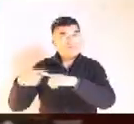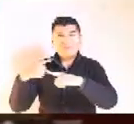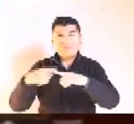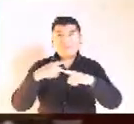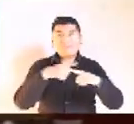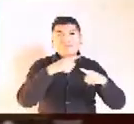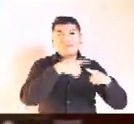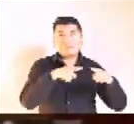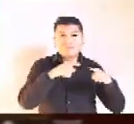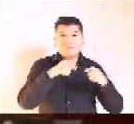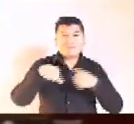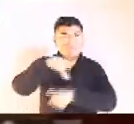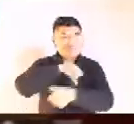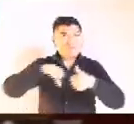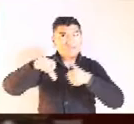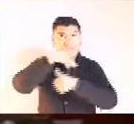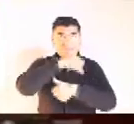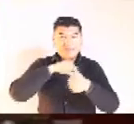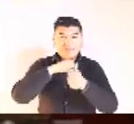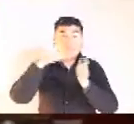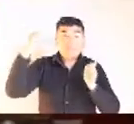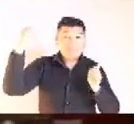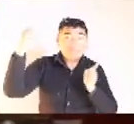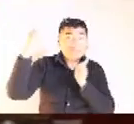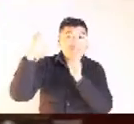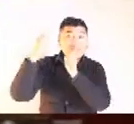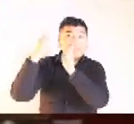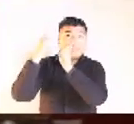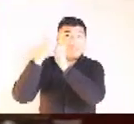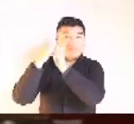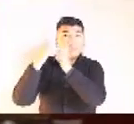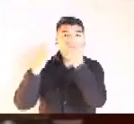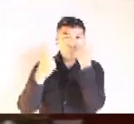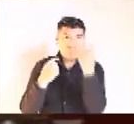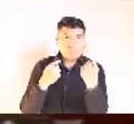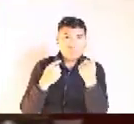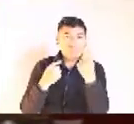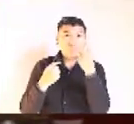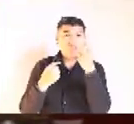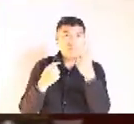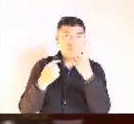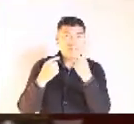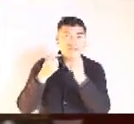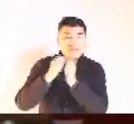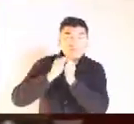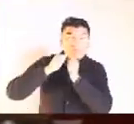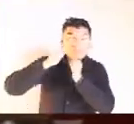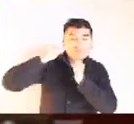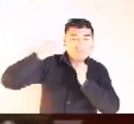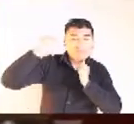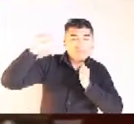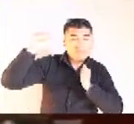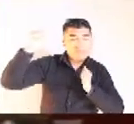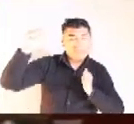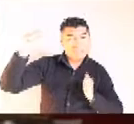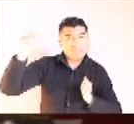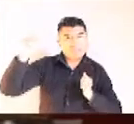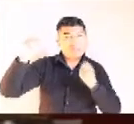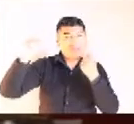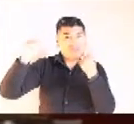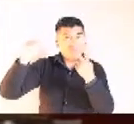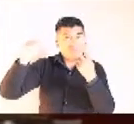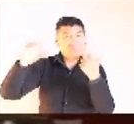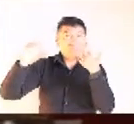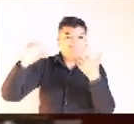de relación. El encuentro, el distanciamiento y